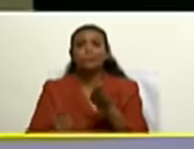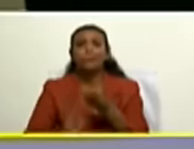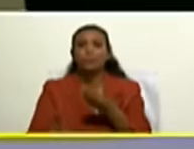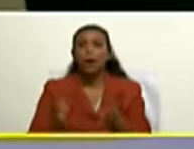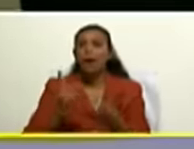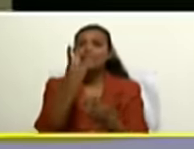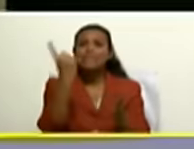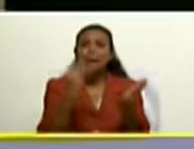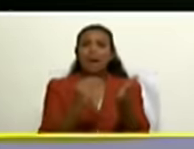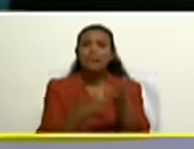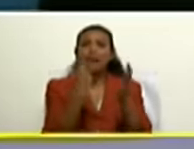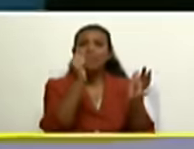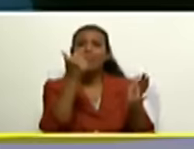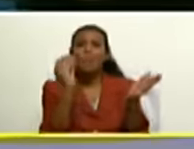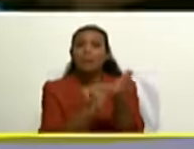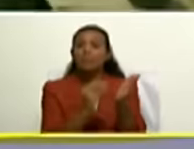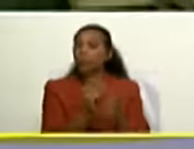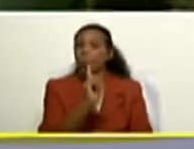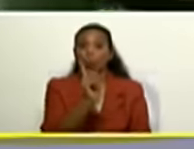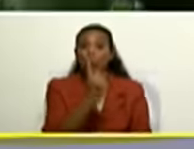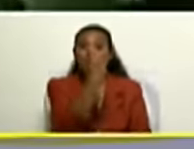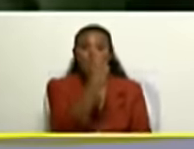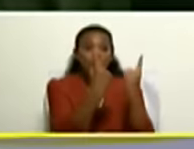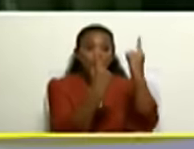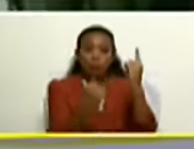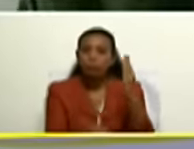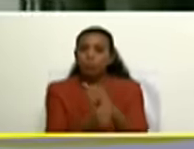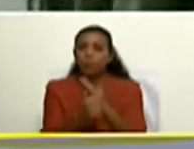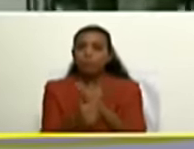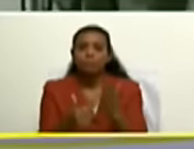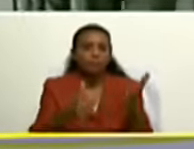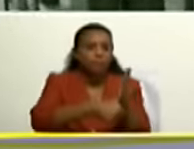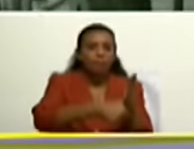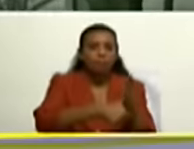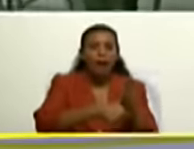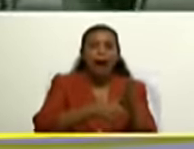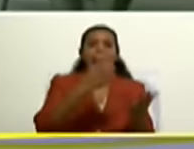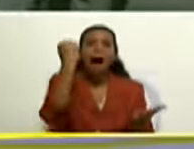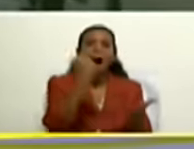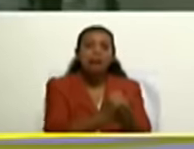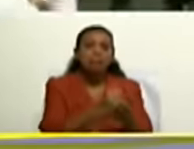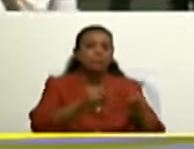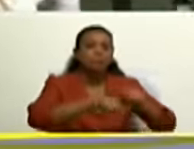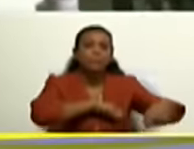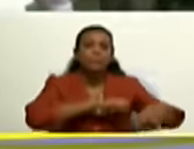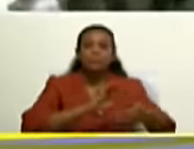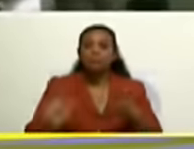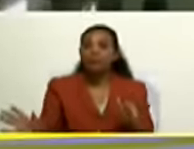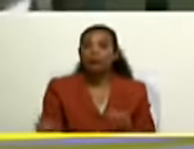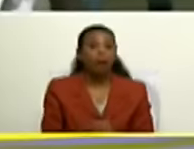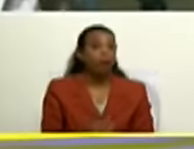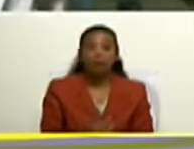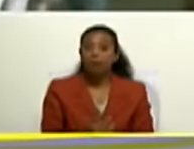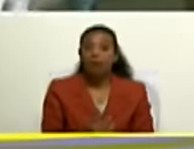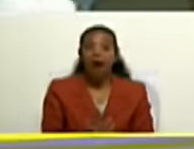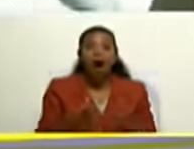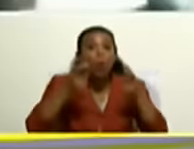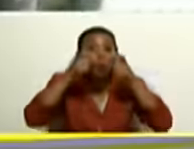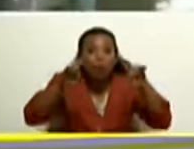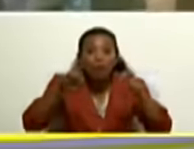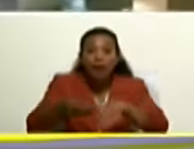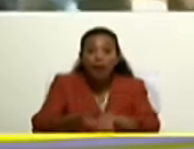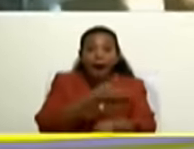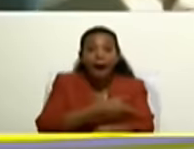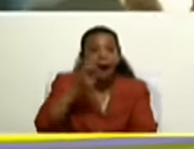circula y vota 6 veces, 10 veces, no. Hasta matavoto, aquí no existe el hasta matavoto. Aquí existe auditoría